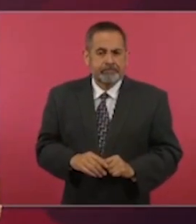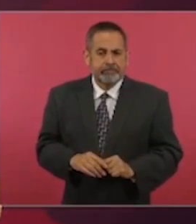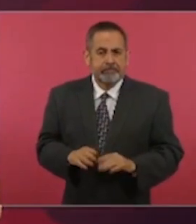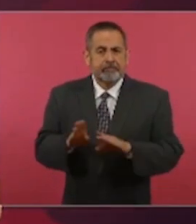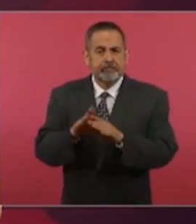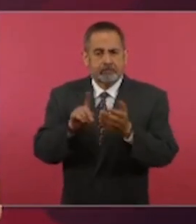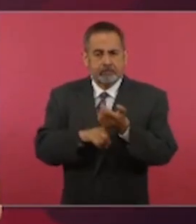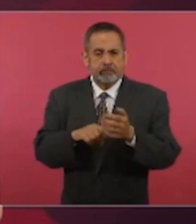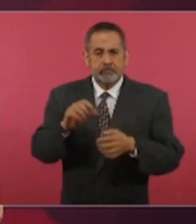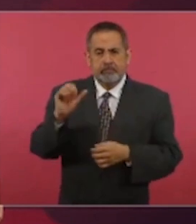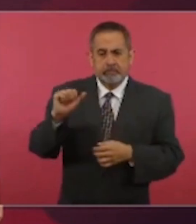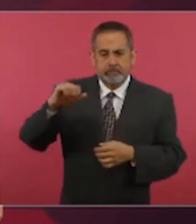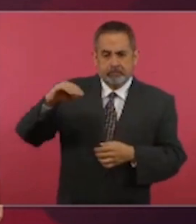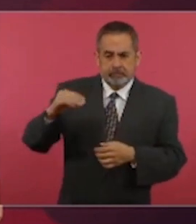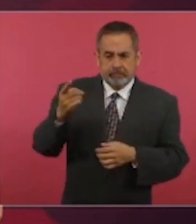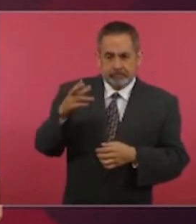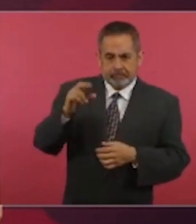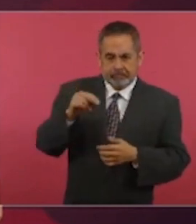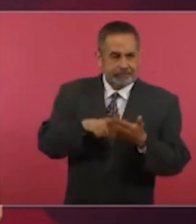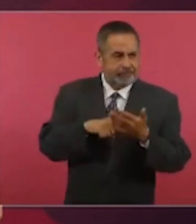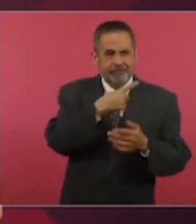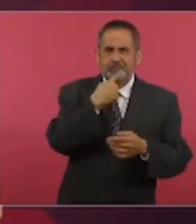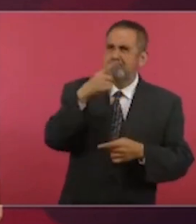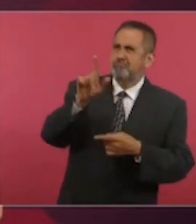porque hay un amparo